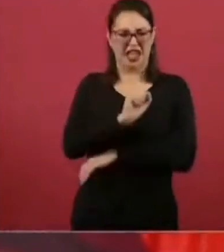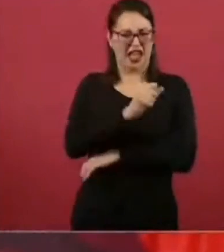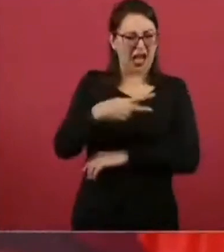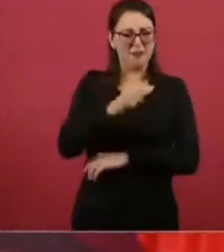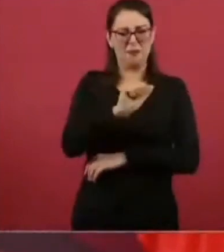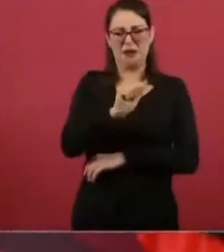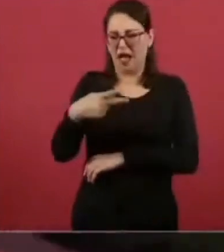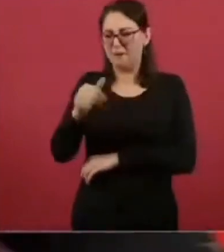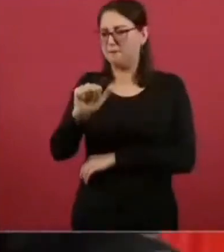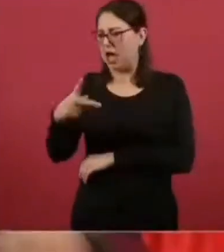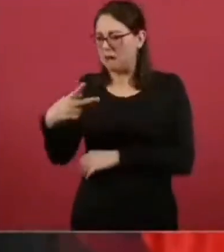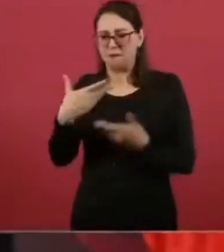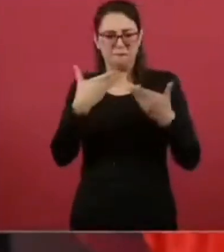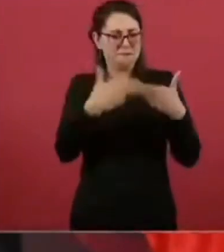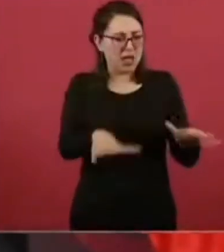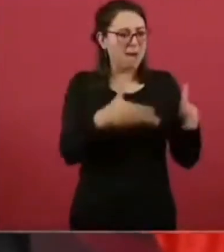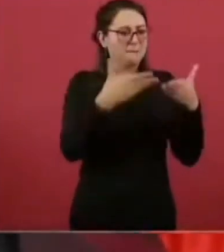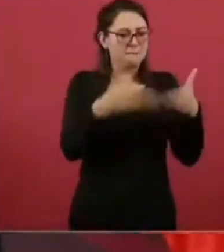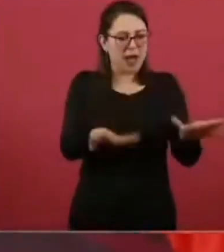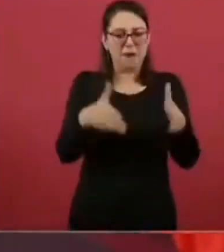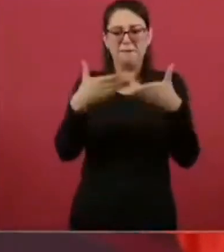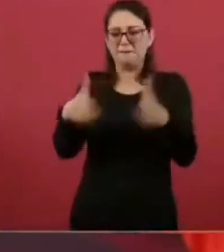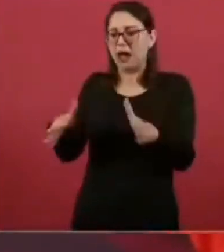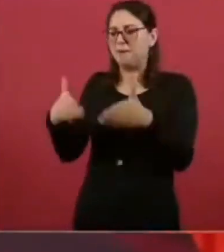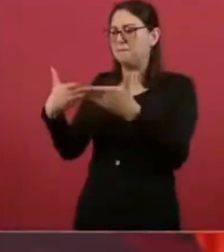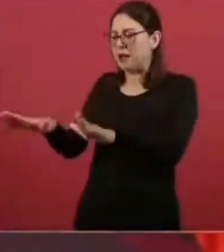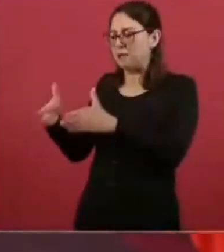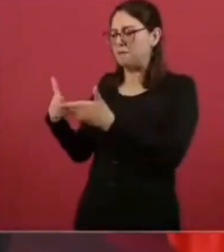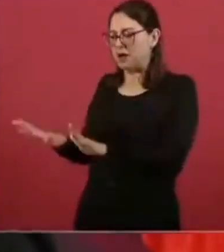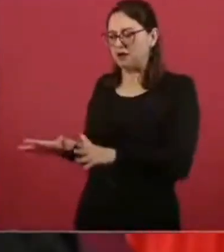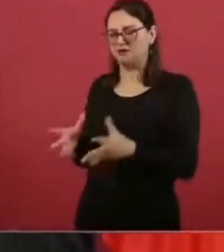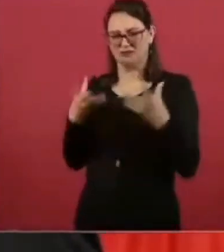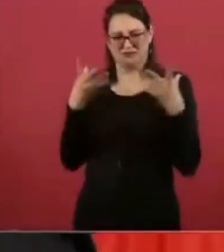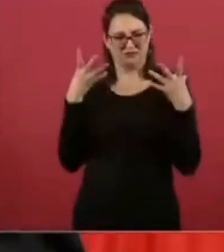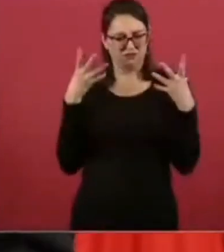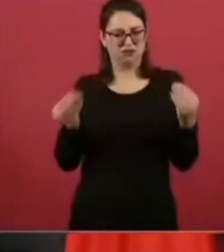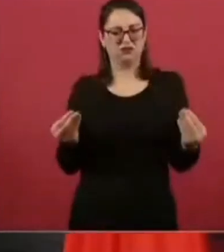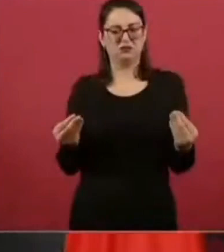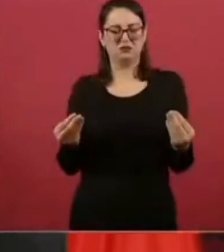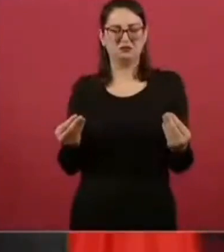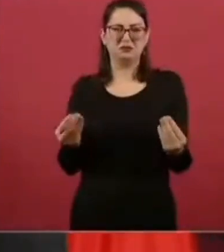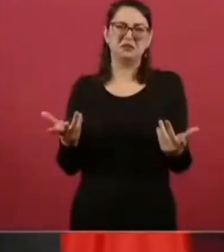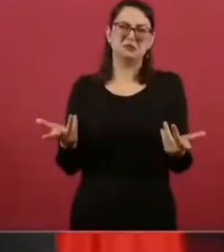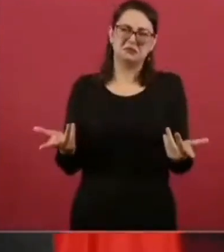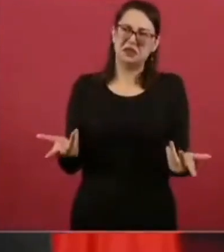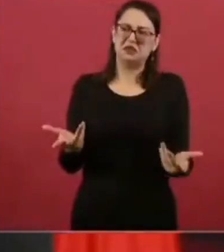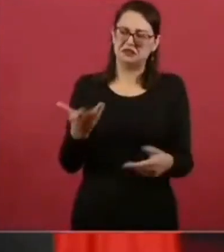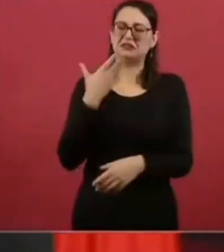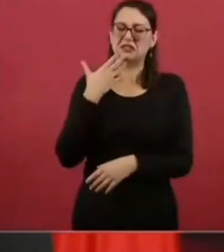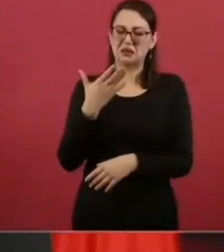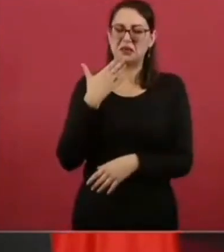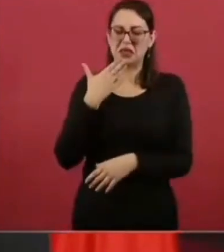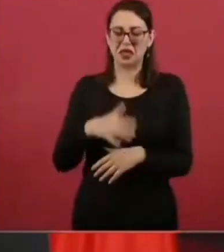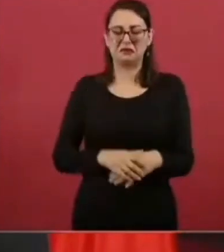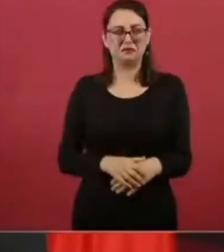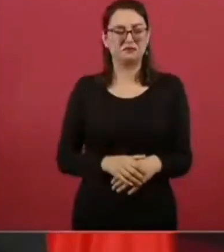varias. Así. Que no sea solo Face, Twitter, ¿no?